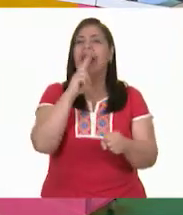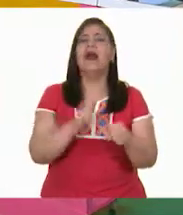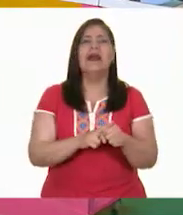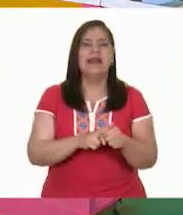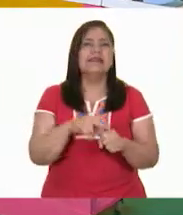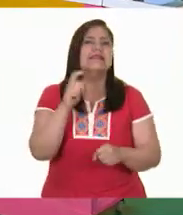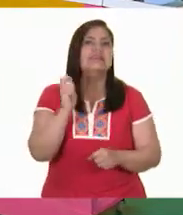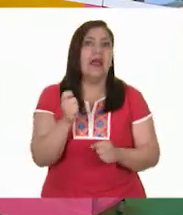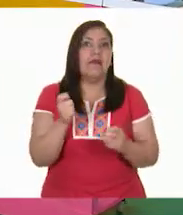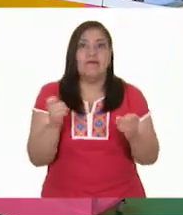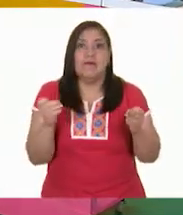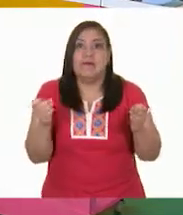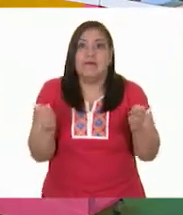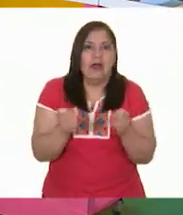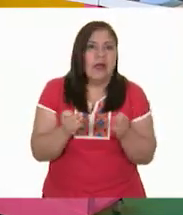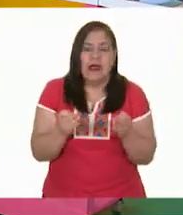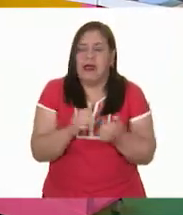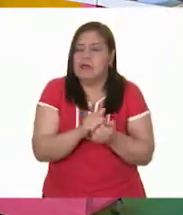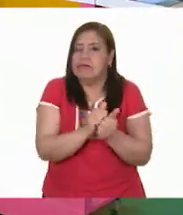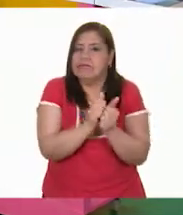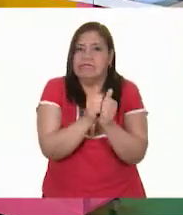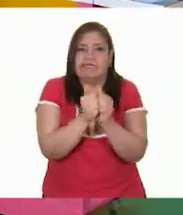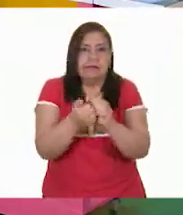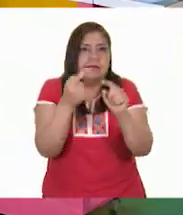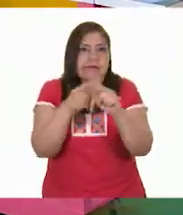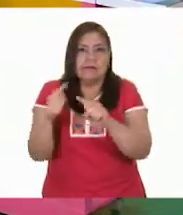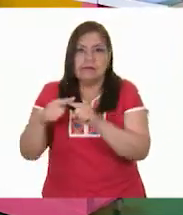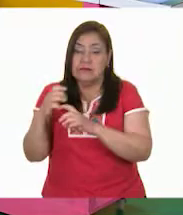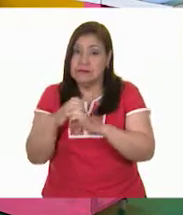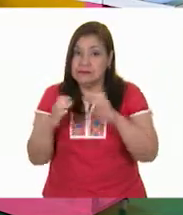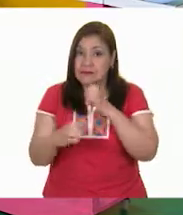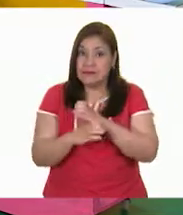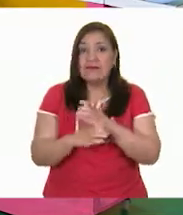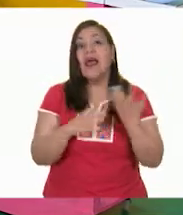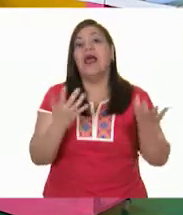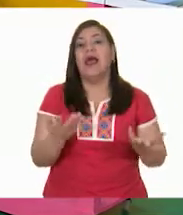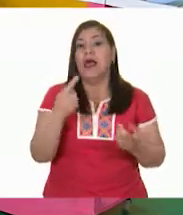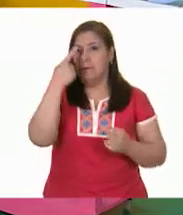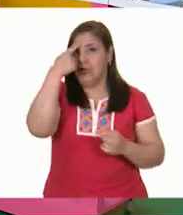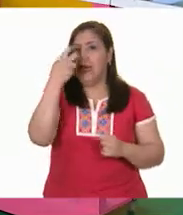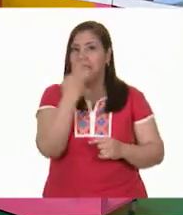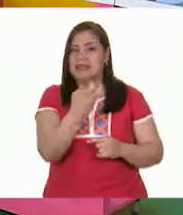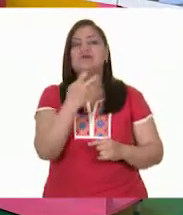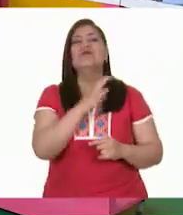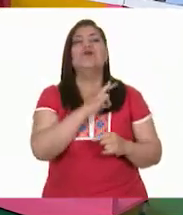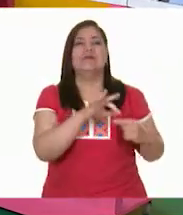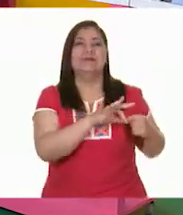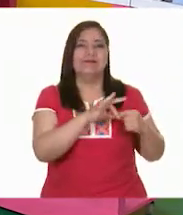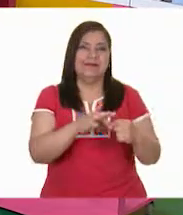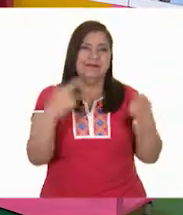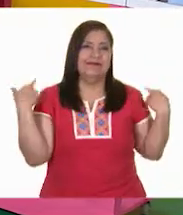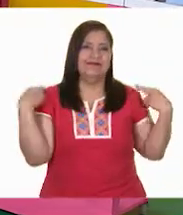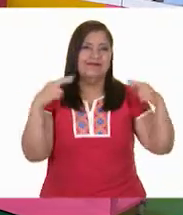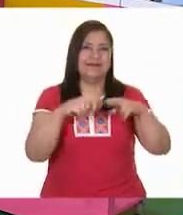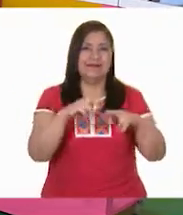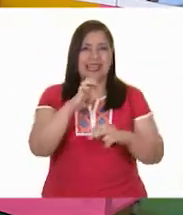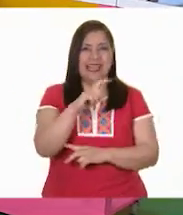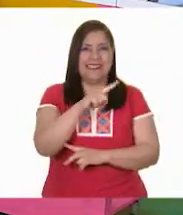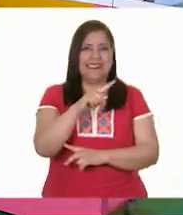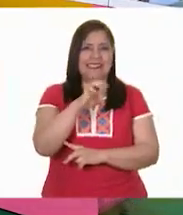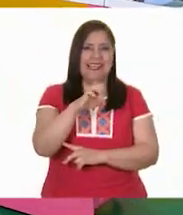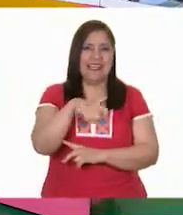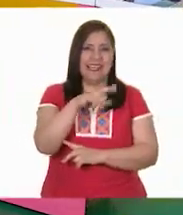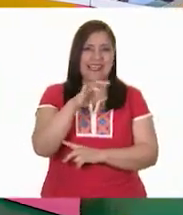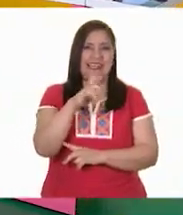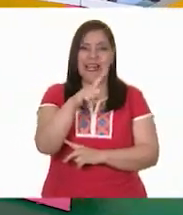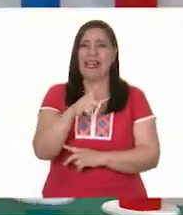el frío cambia los objetos. Y para eso, vamos a hablarle al maestro Ezequiel. ¡Hola, maestro!